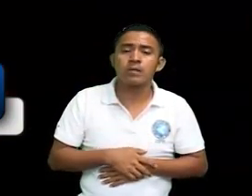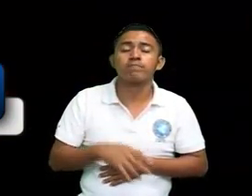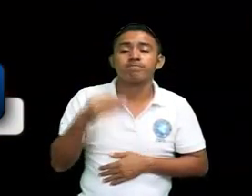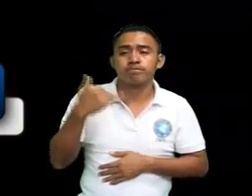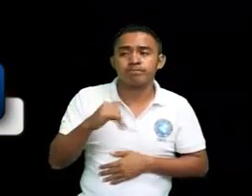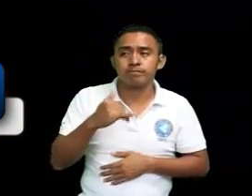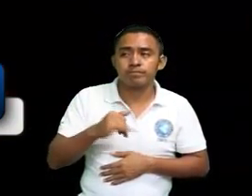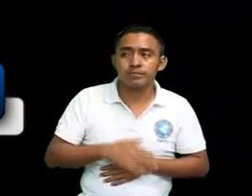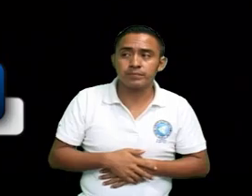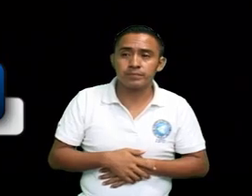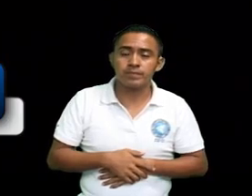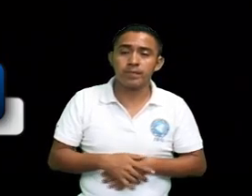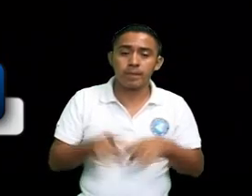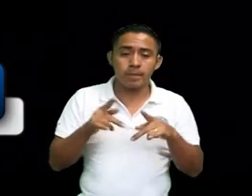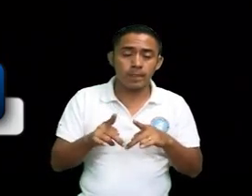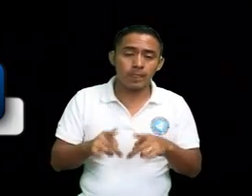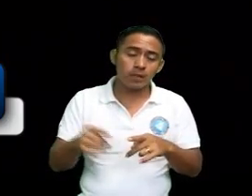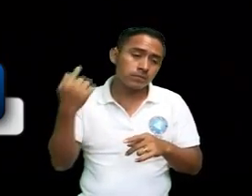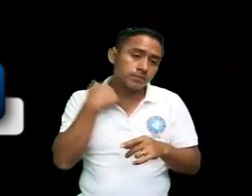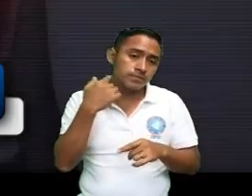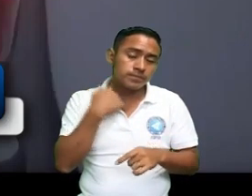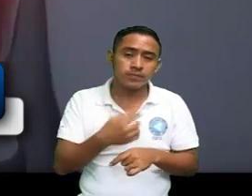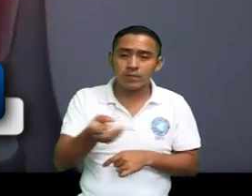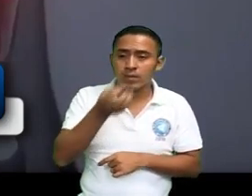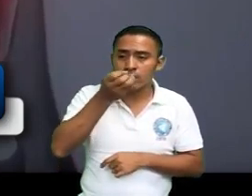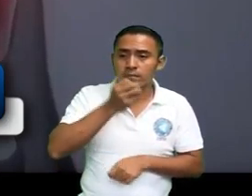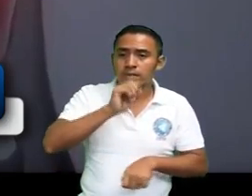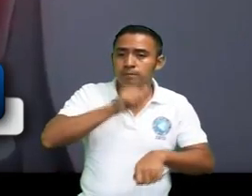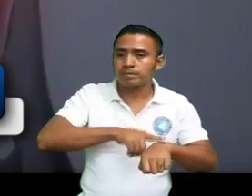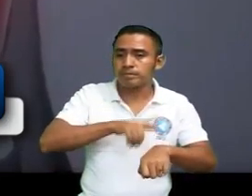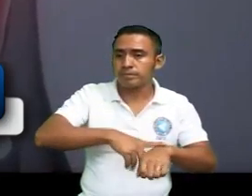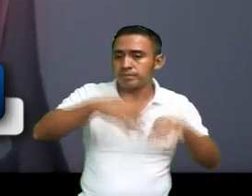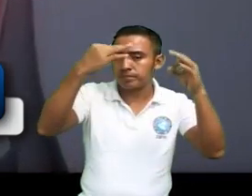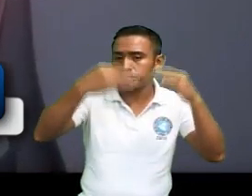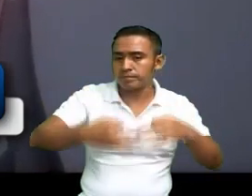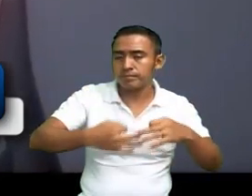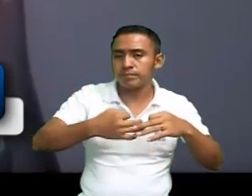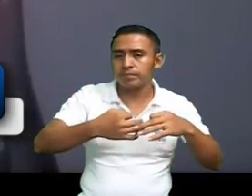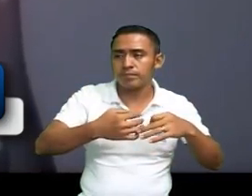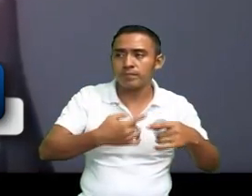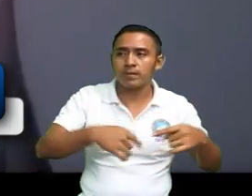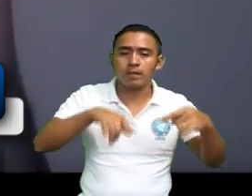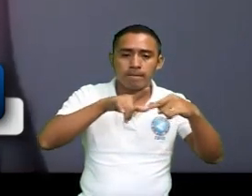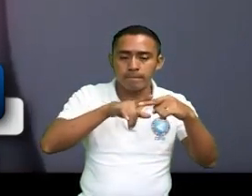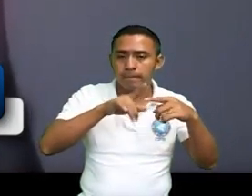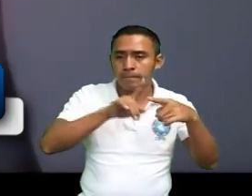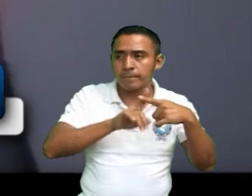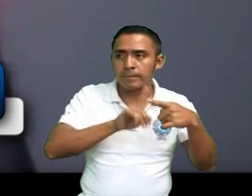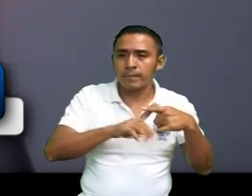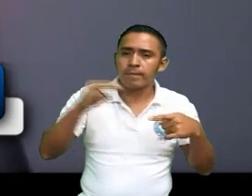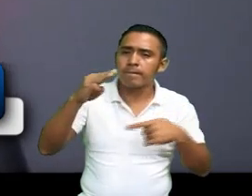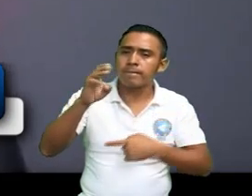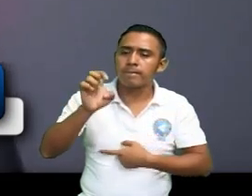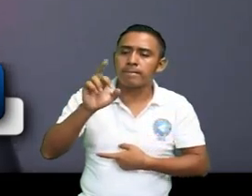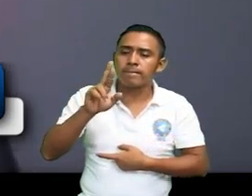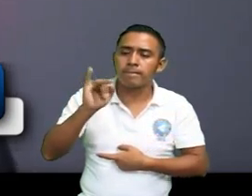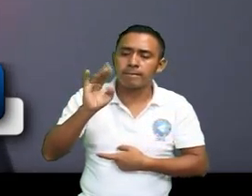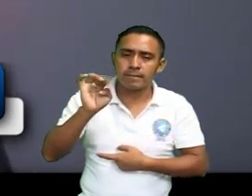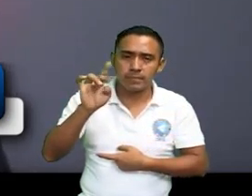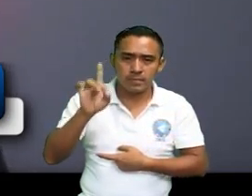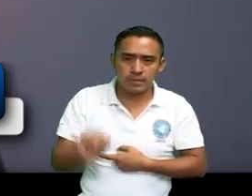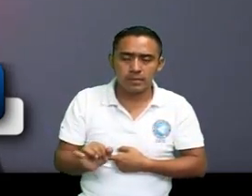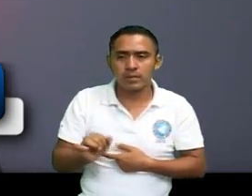es, el ser humano tiene que tener sus 3 comidas completas al día más sus meriendas. Se llama merienda al alimento que